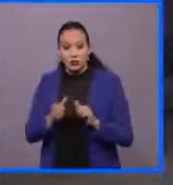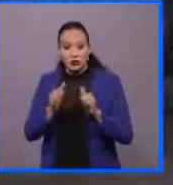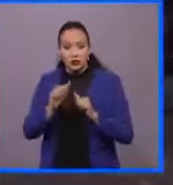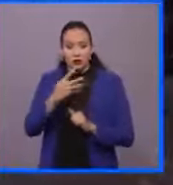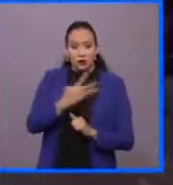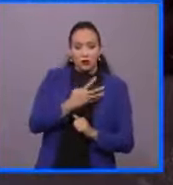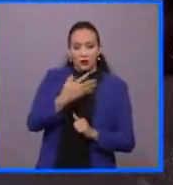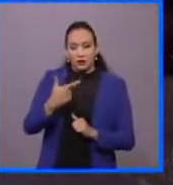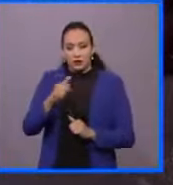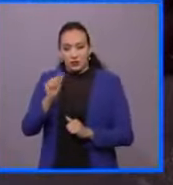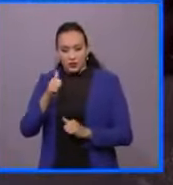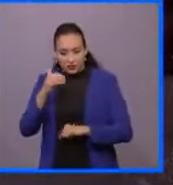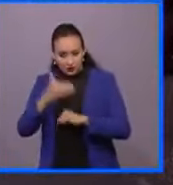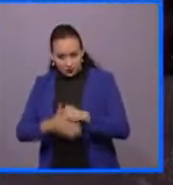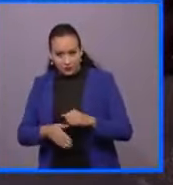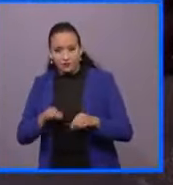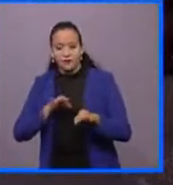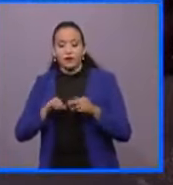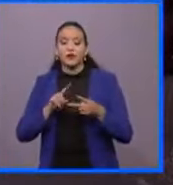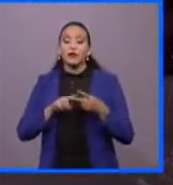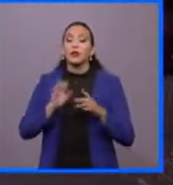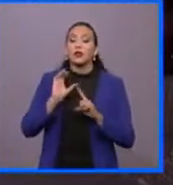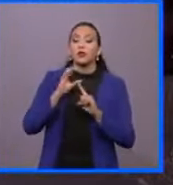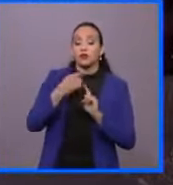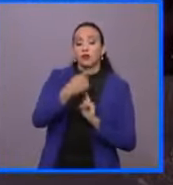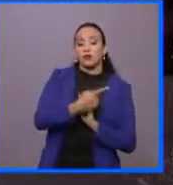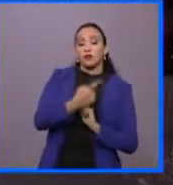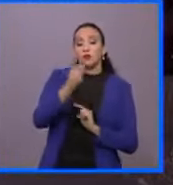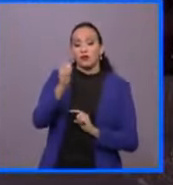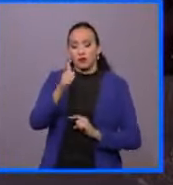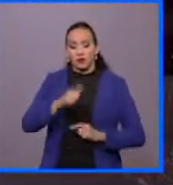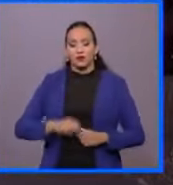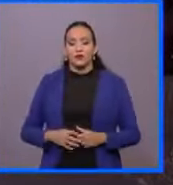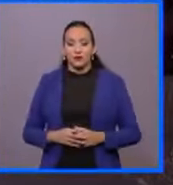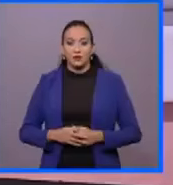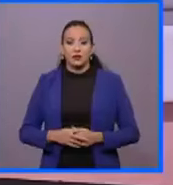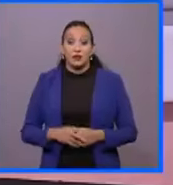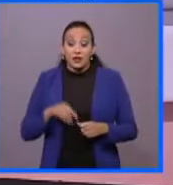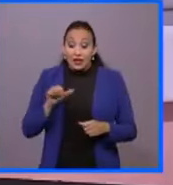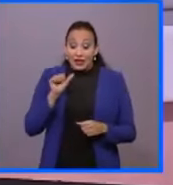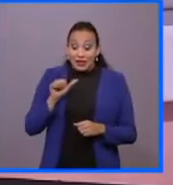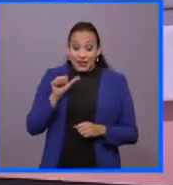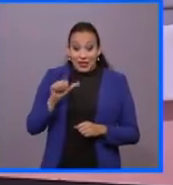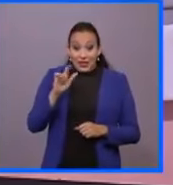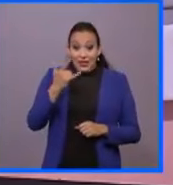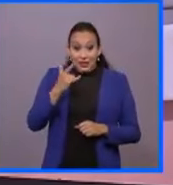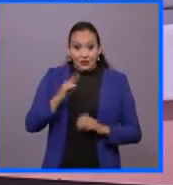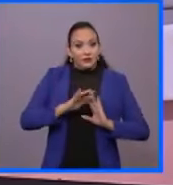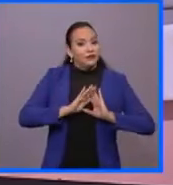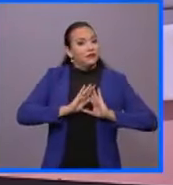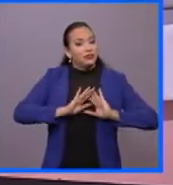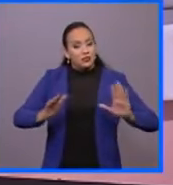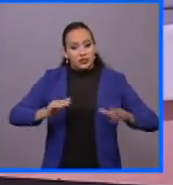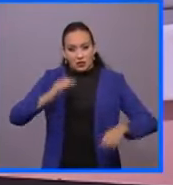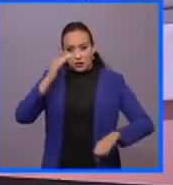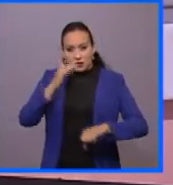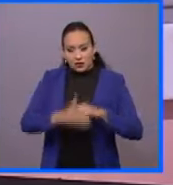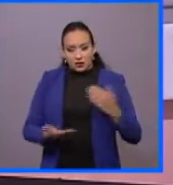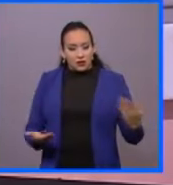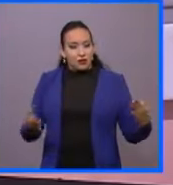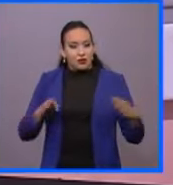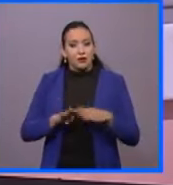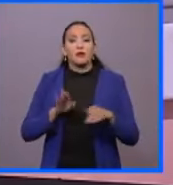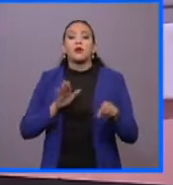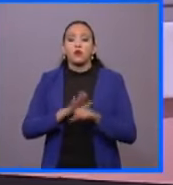el 4 y el 7 de agosto y los comités el 1 de agosto. A partir del 16 de julio se suspende el turno a